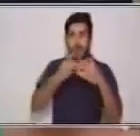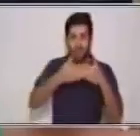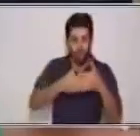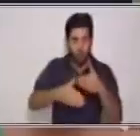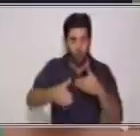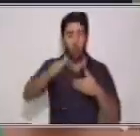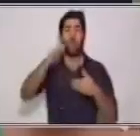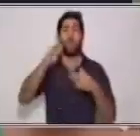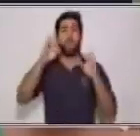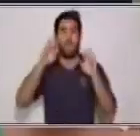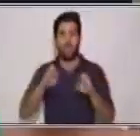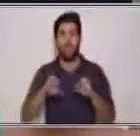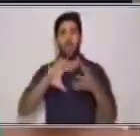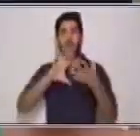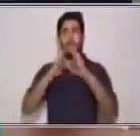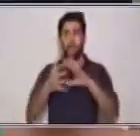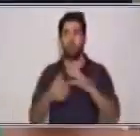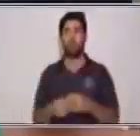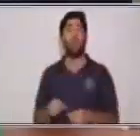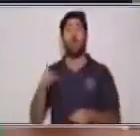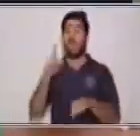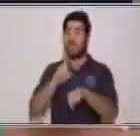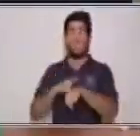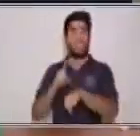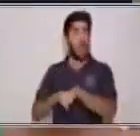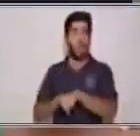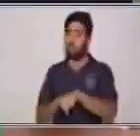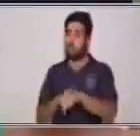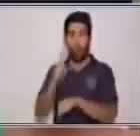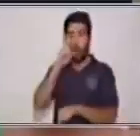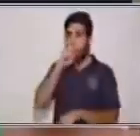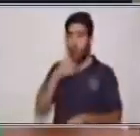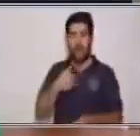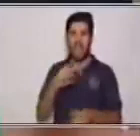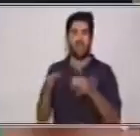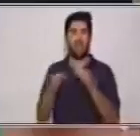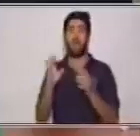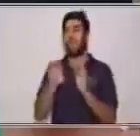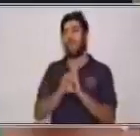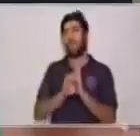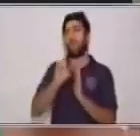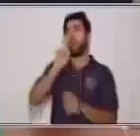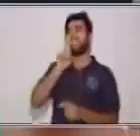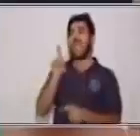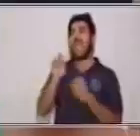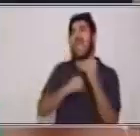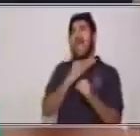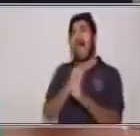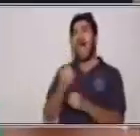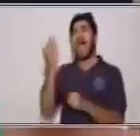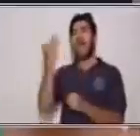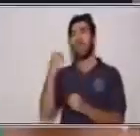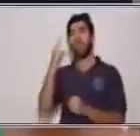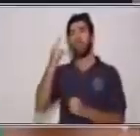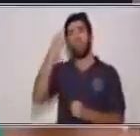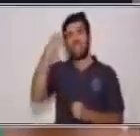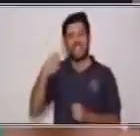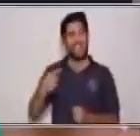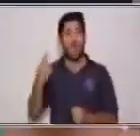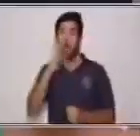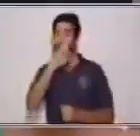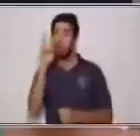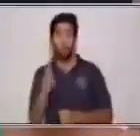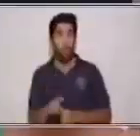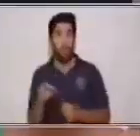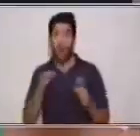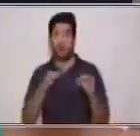Son atemporales. Si te das cuenta, lo que te comentaba de la mitología nórdica, muchas